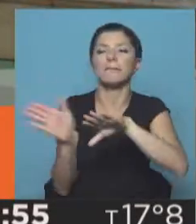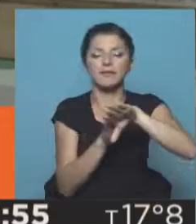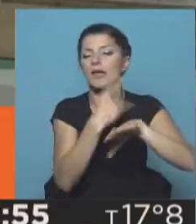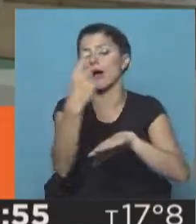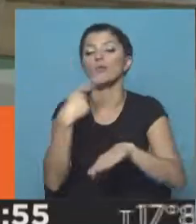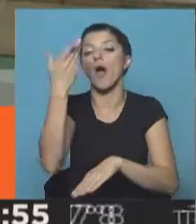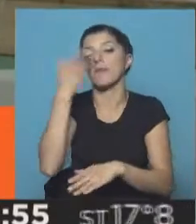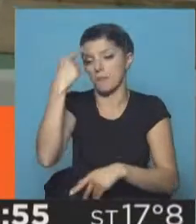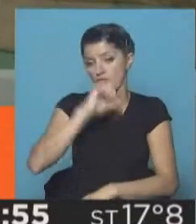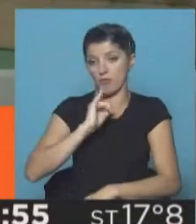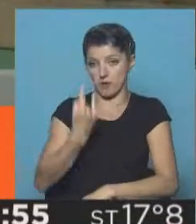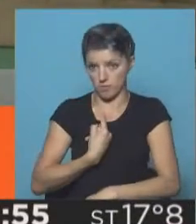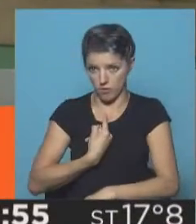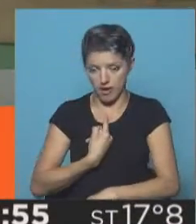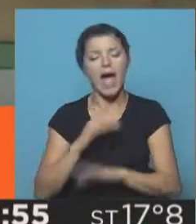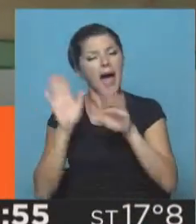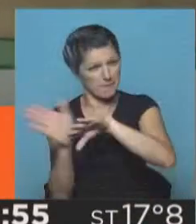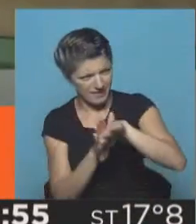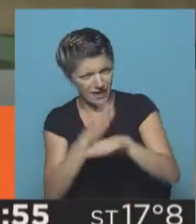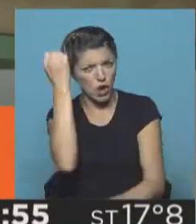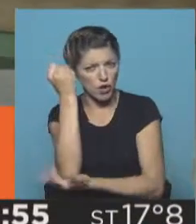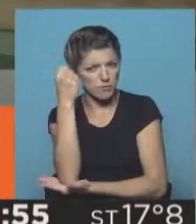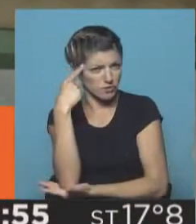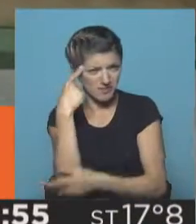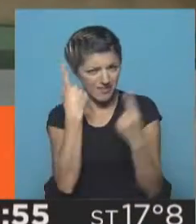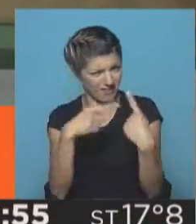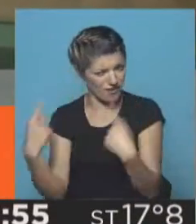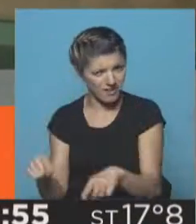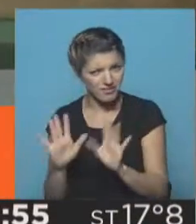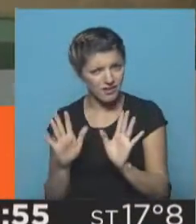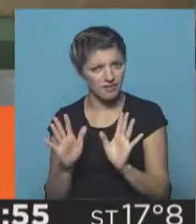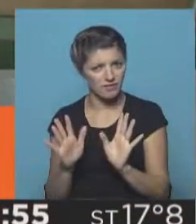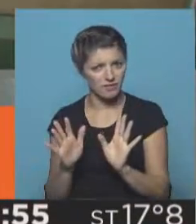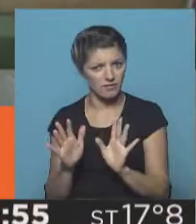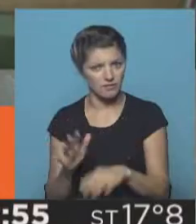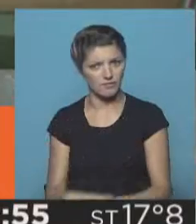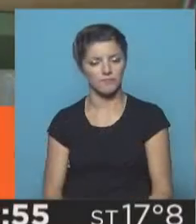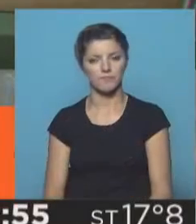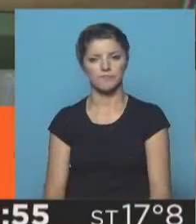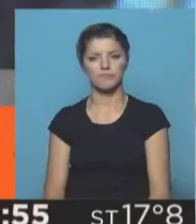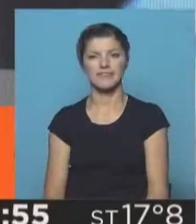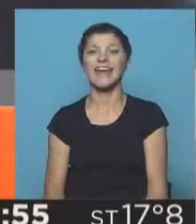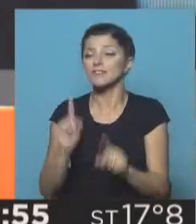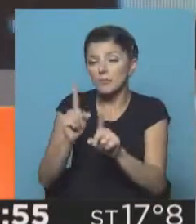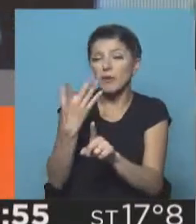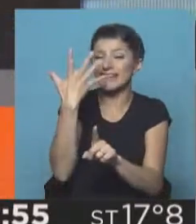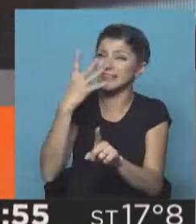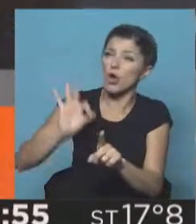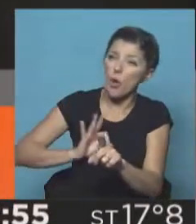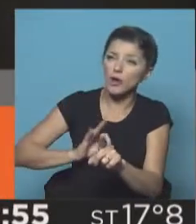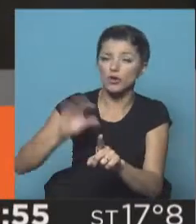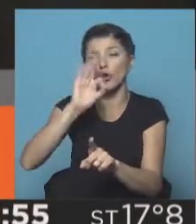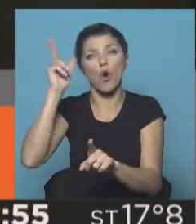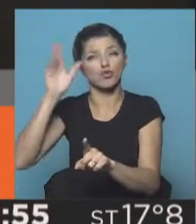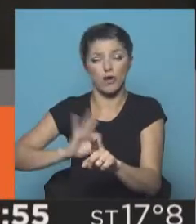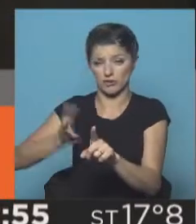otra parte, en lo económico, ¿se está pensando diferente ahora las reformas económicas que hace 5 años u 8 años? Mira, yo